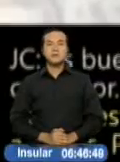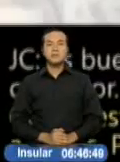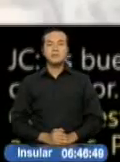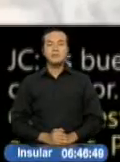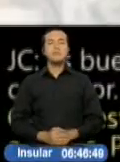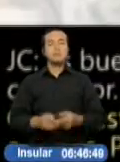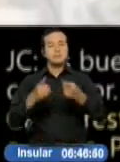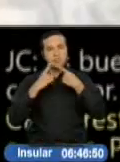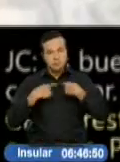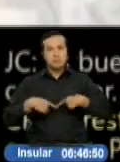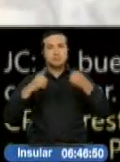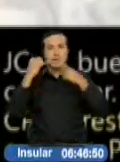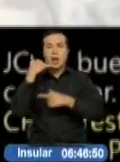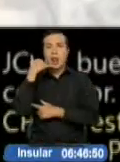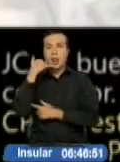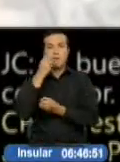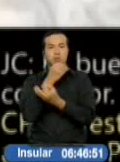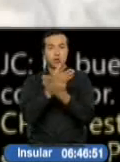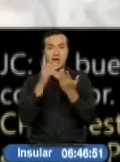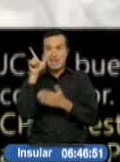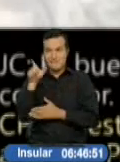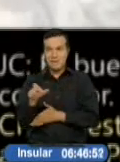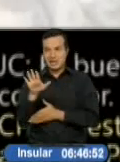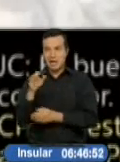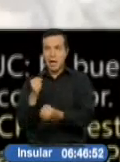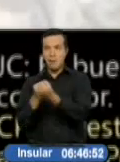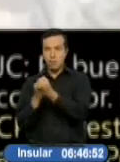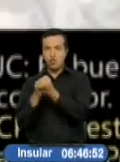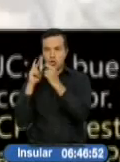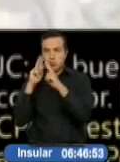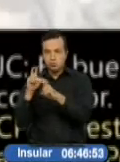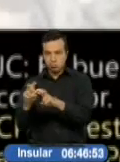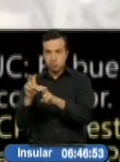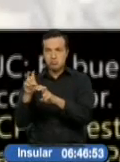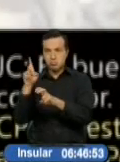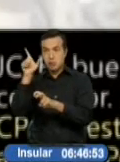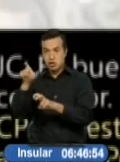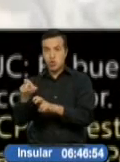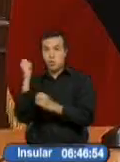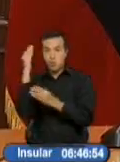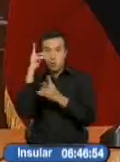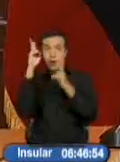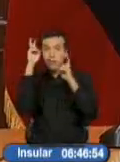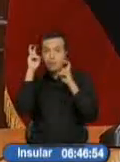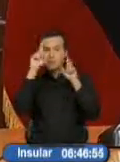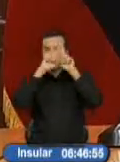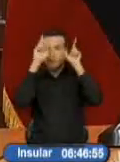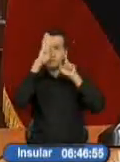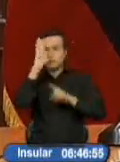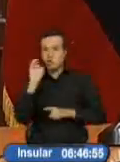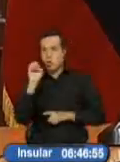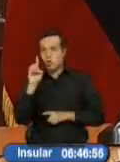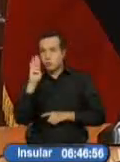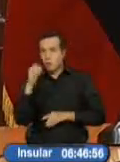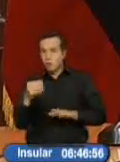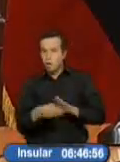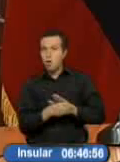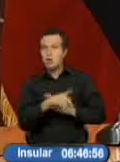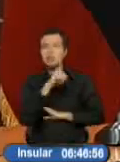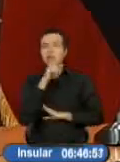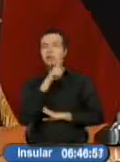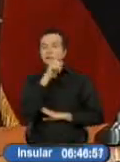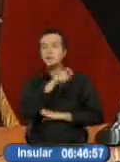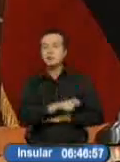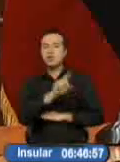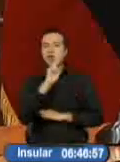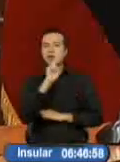Ante la publicación de audios en donde el delator de Odebrecht, José Concepción Santos, revela datos del caso Odebrecht, en donde presuntamente se vincula al segundo mandatario Jorge